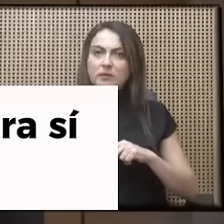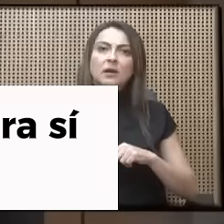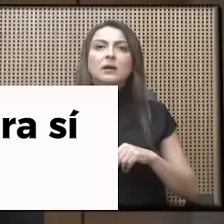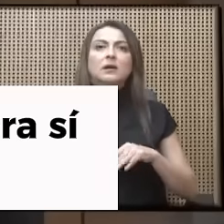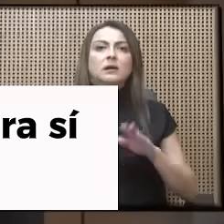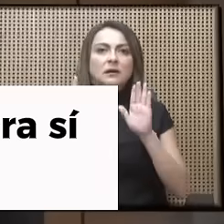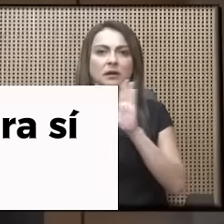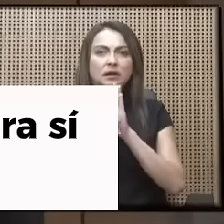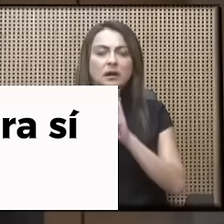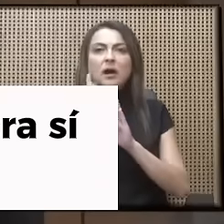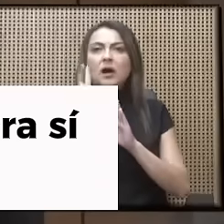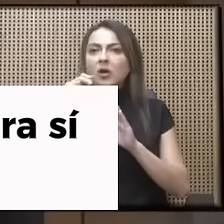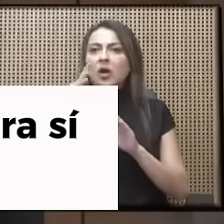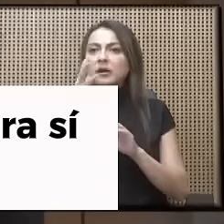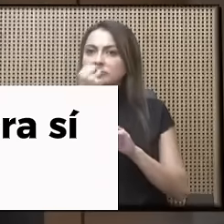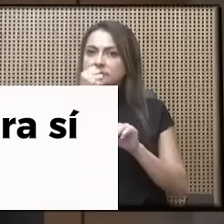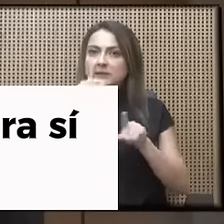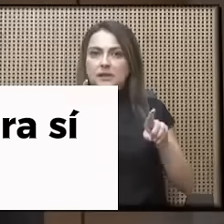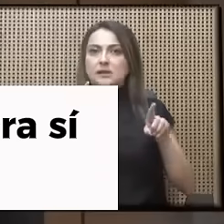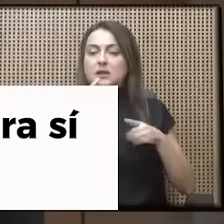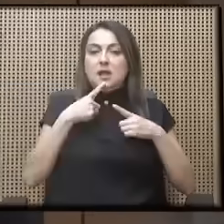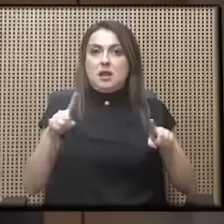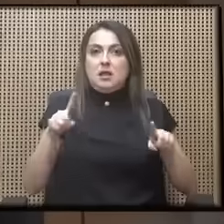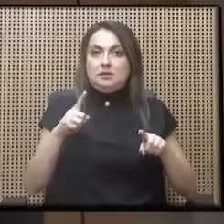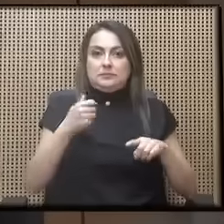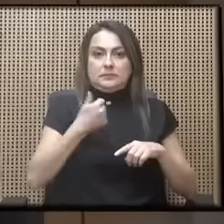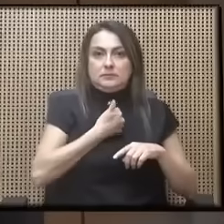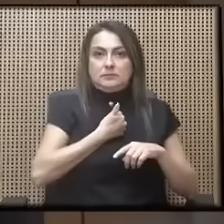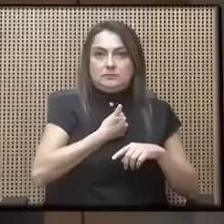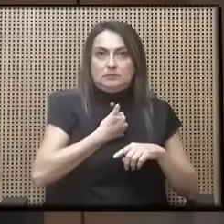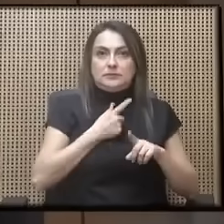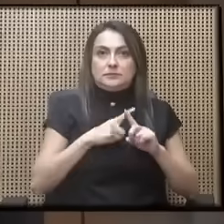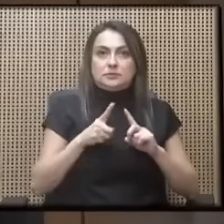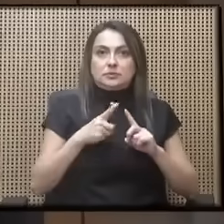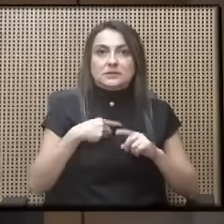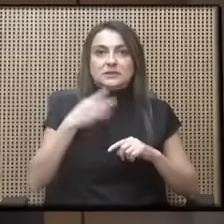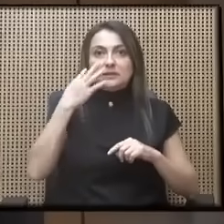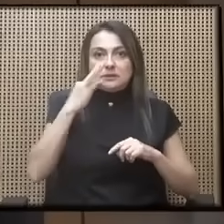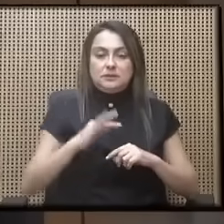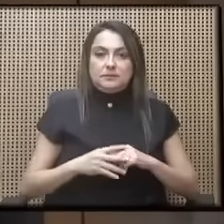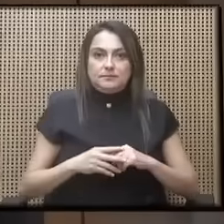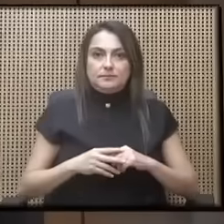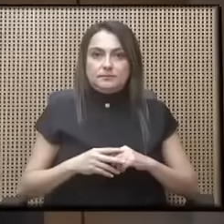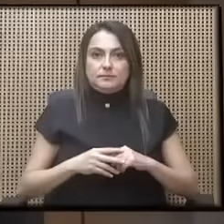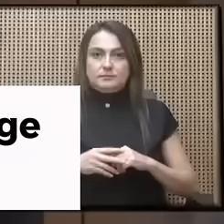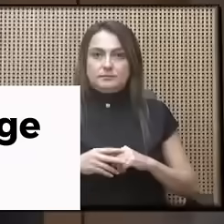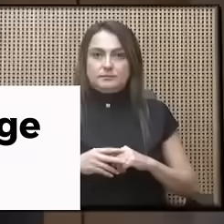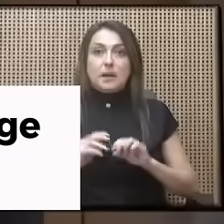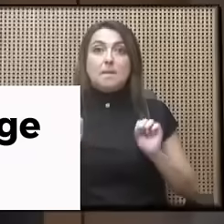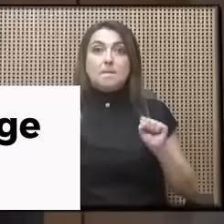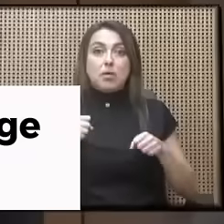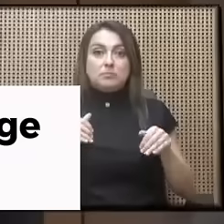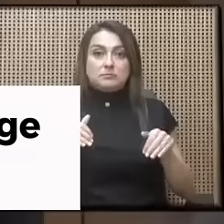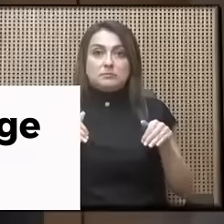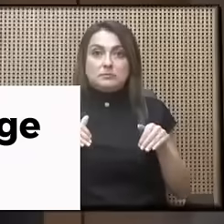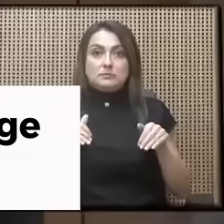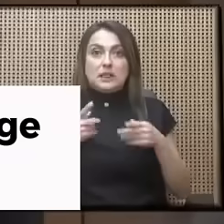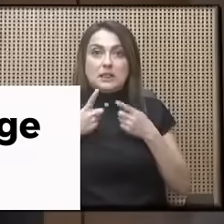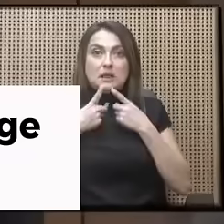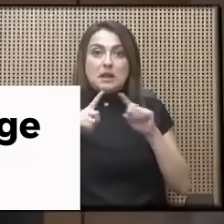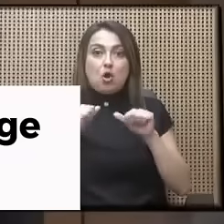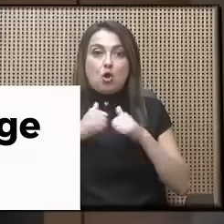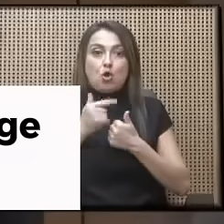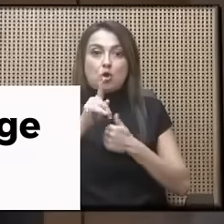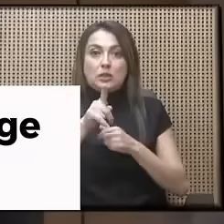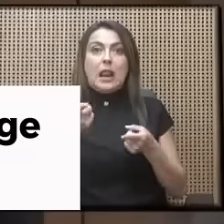un derecho a no declarar, ya no contra sí mismo, sino testigos. Pueden abstenerse de declarar contra